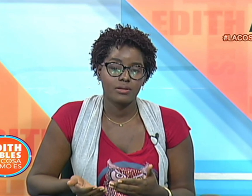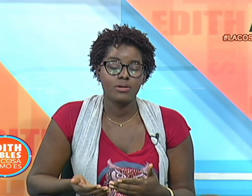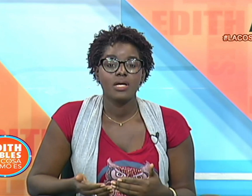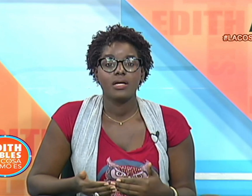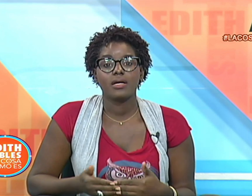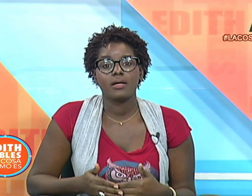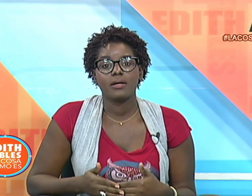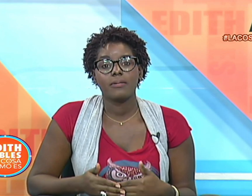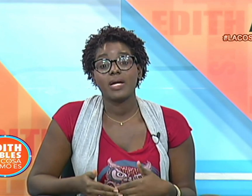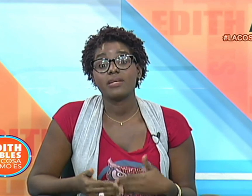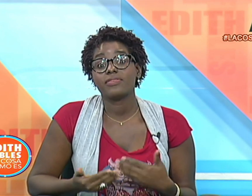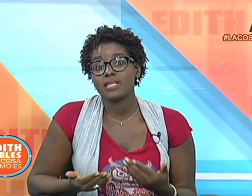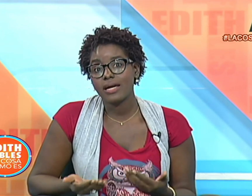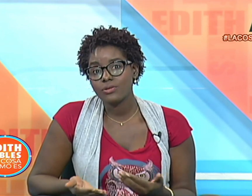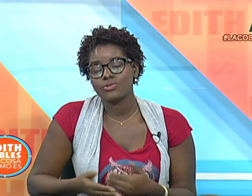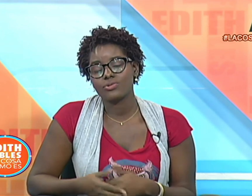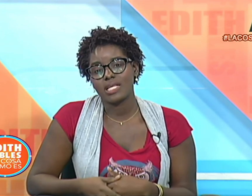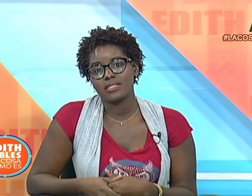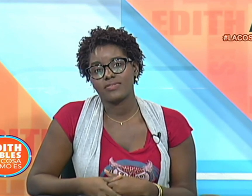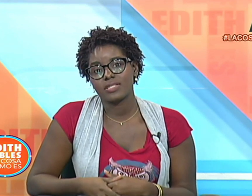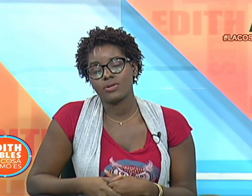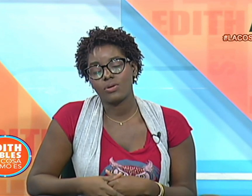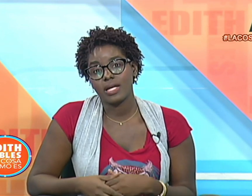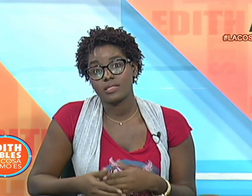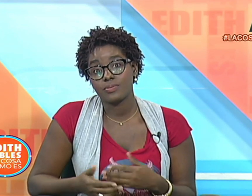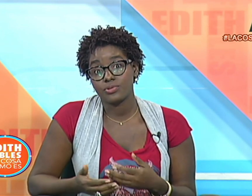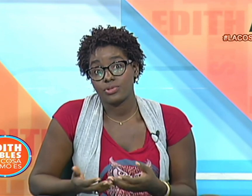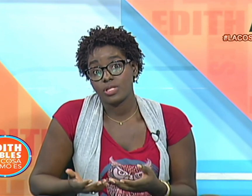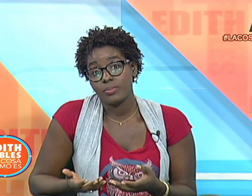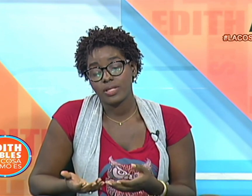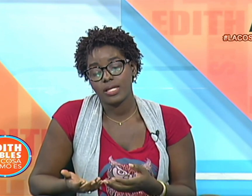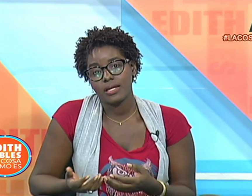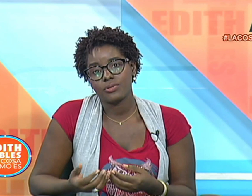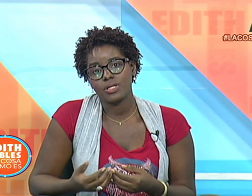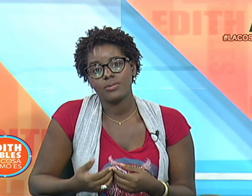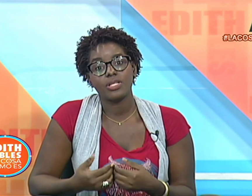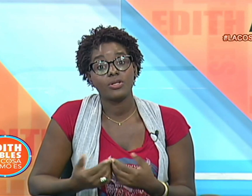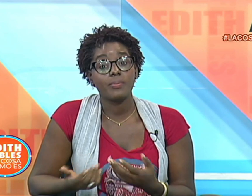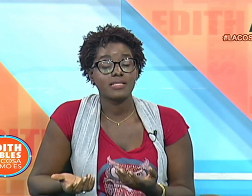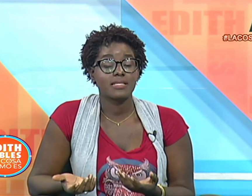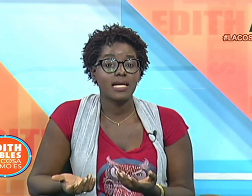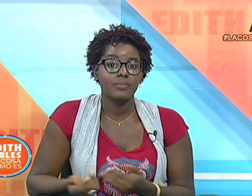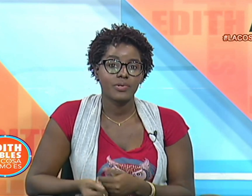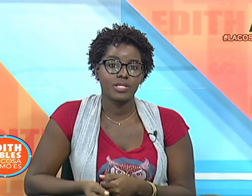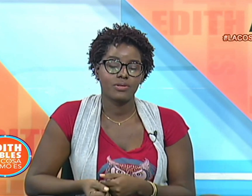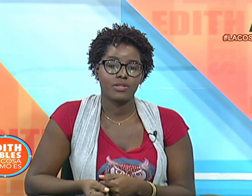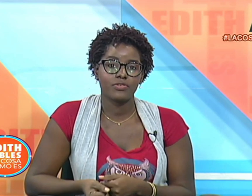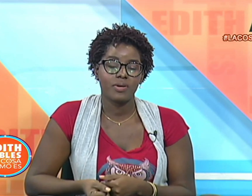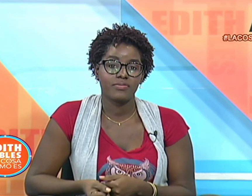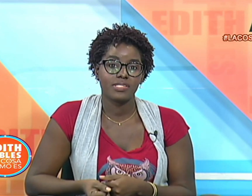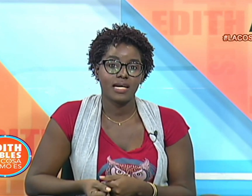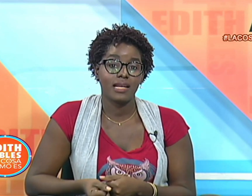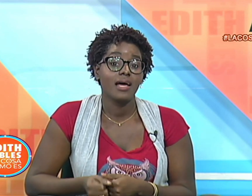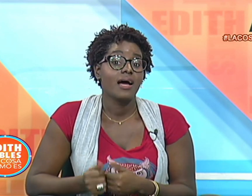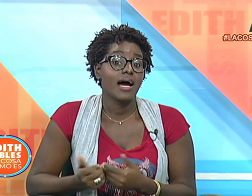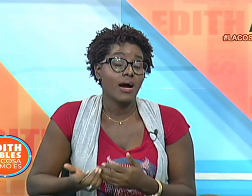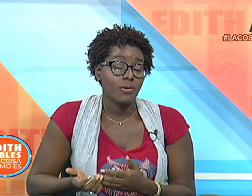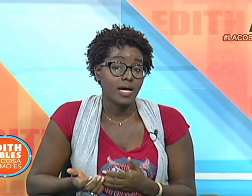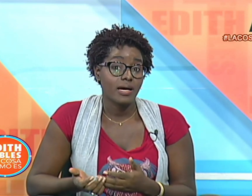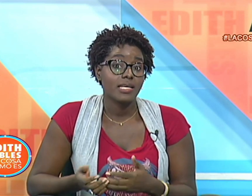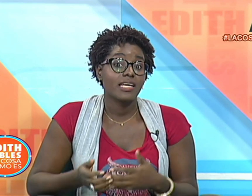moderno y manifestaron su satisfacción con la disposición del poder ejecutivo de no presentar el proyecto de reforma fiscal